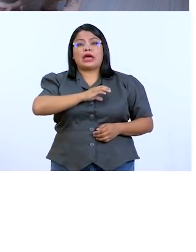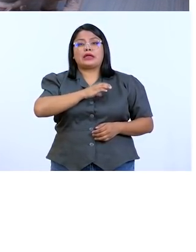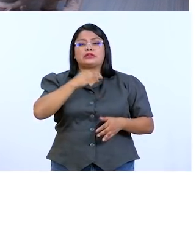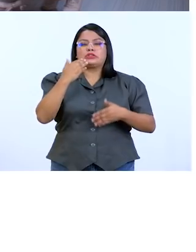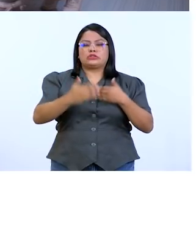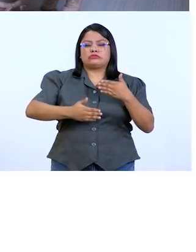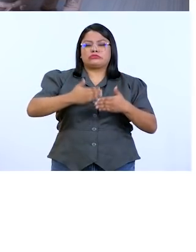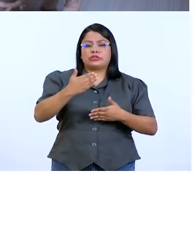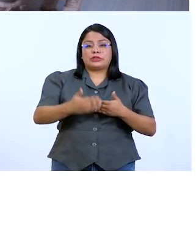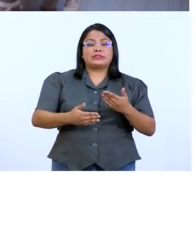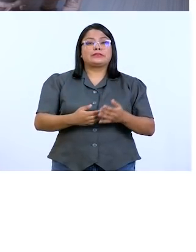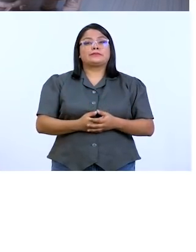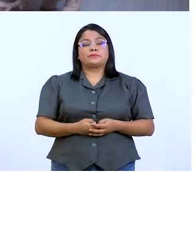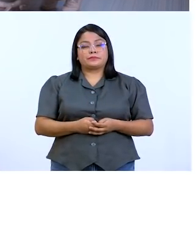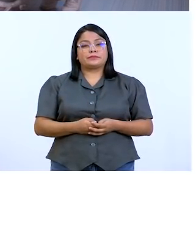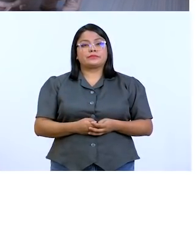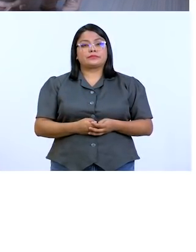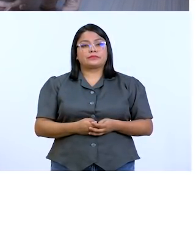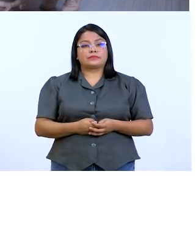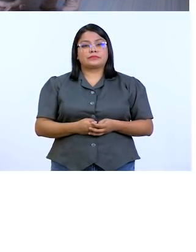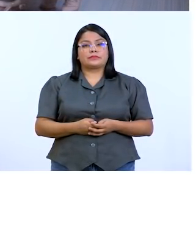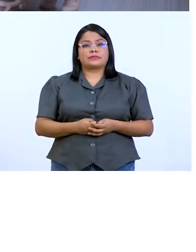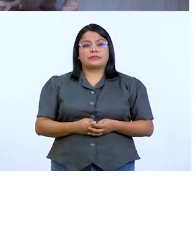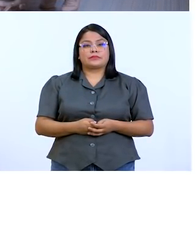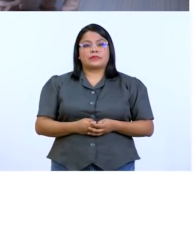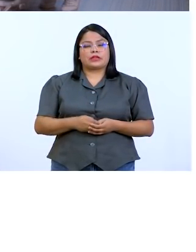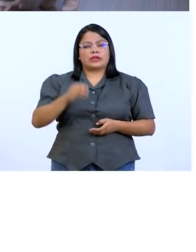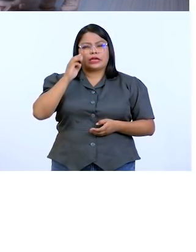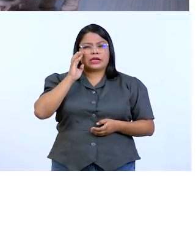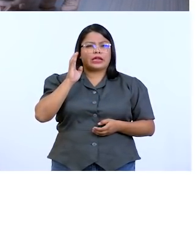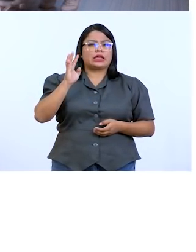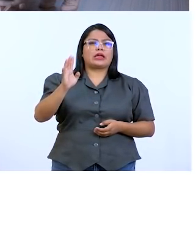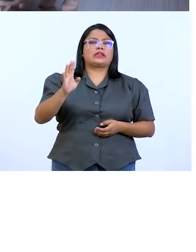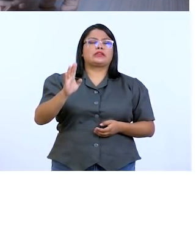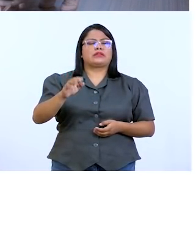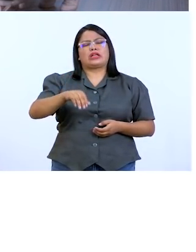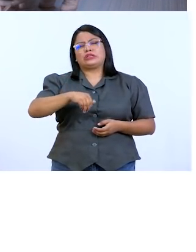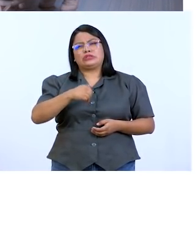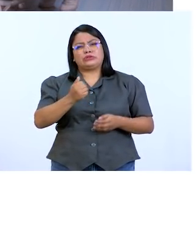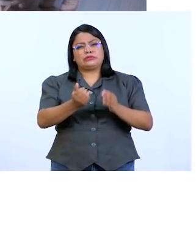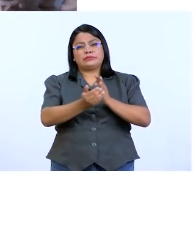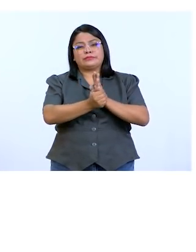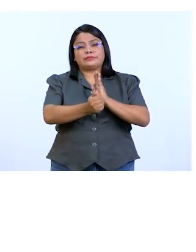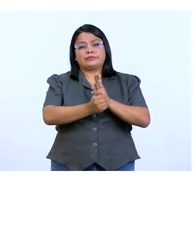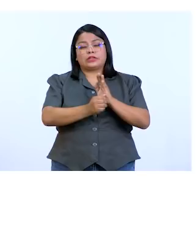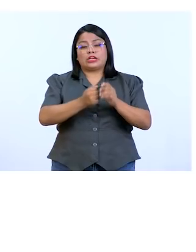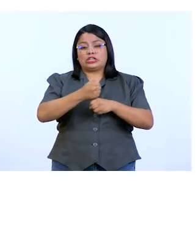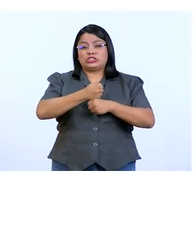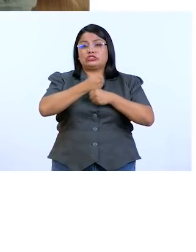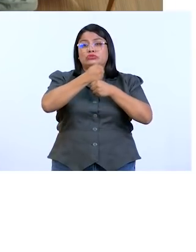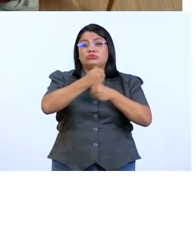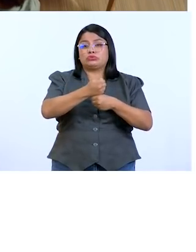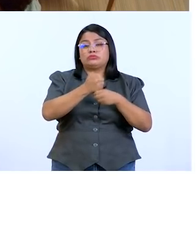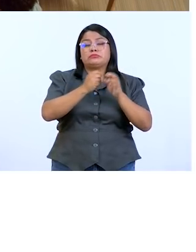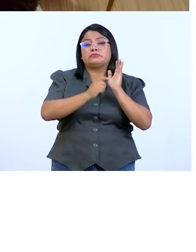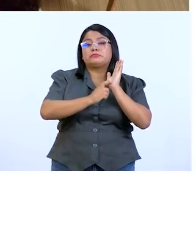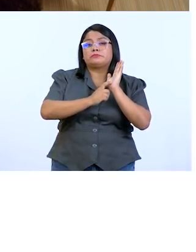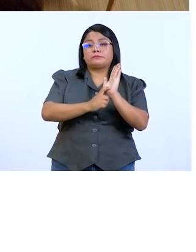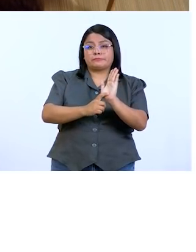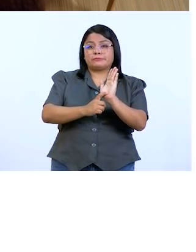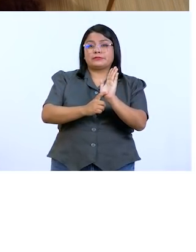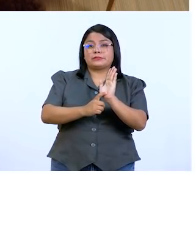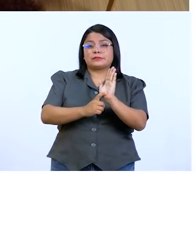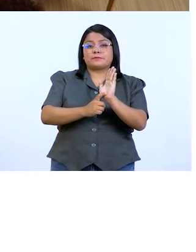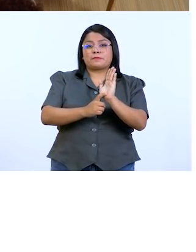actitudinales, procedimentales, intuición, creatividad, etc. La seguridad de la